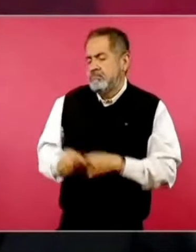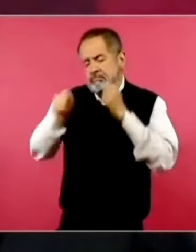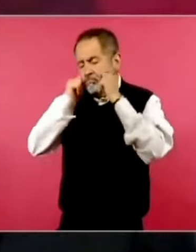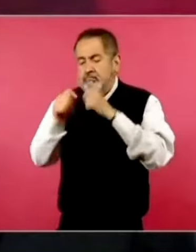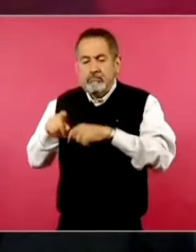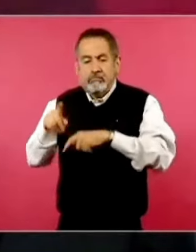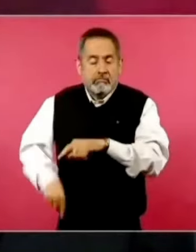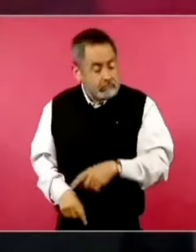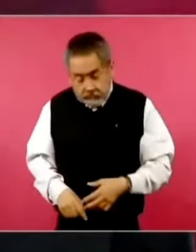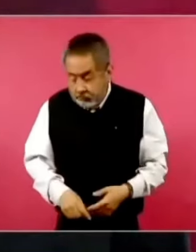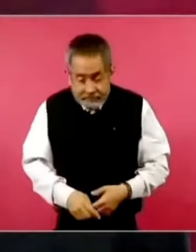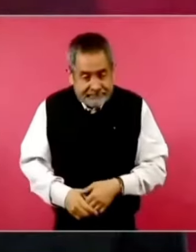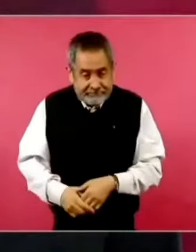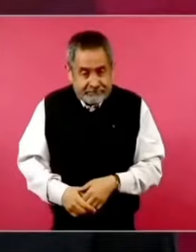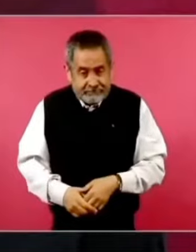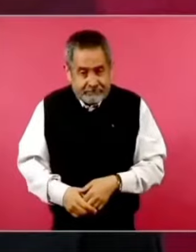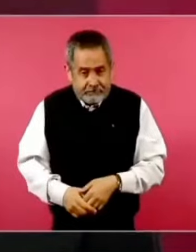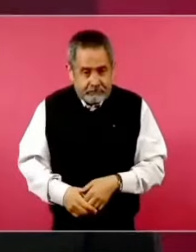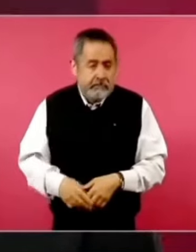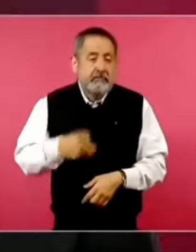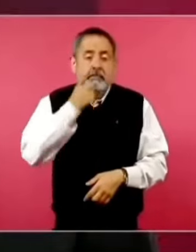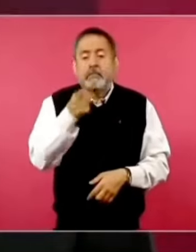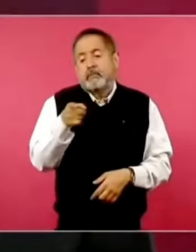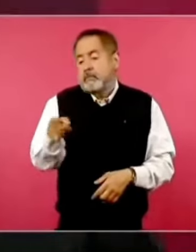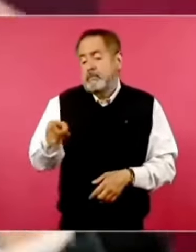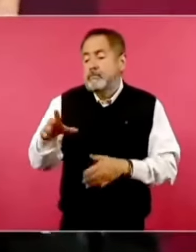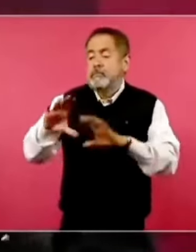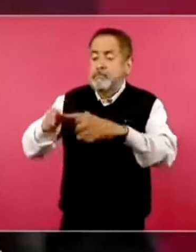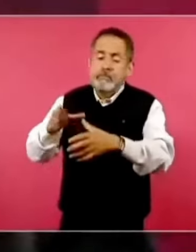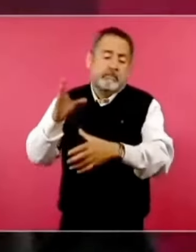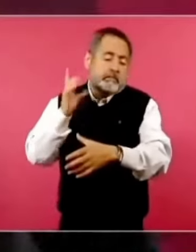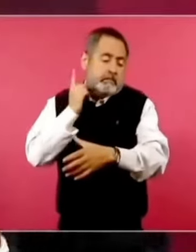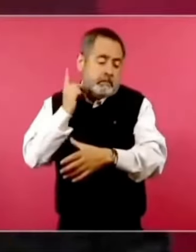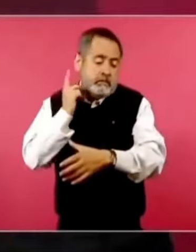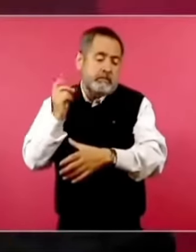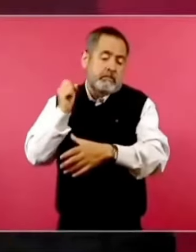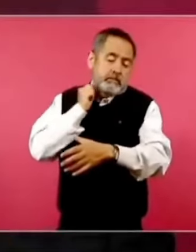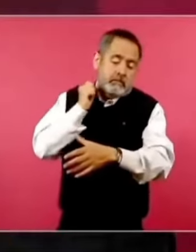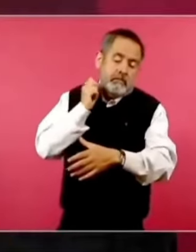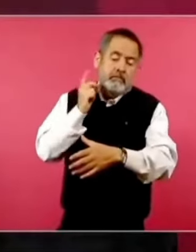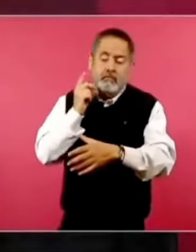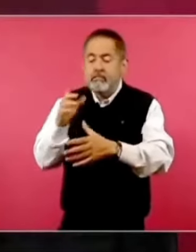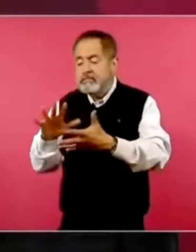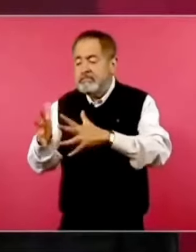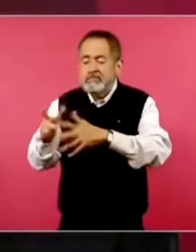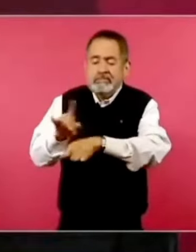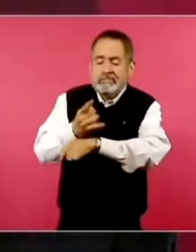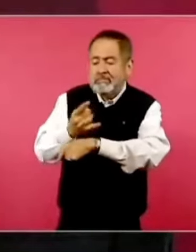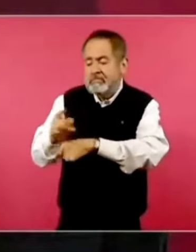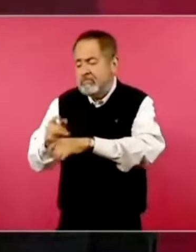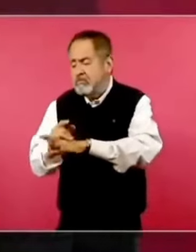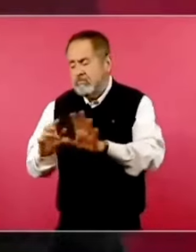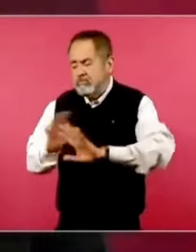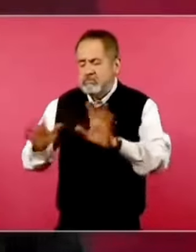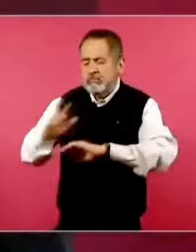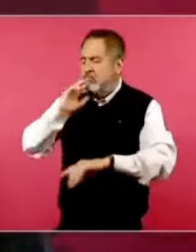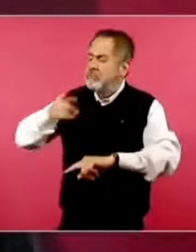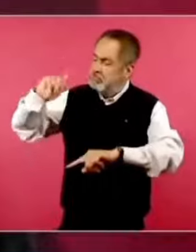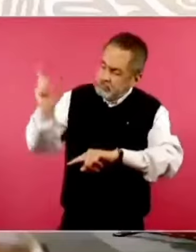cancelan porque no se siguieron los procedimientos adecuados en la cámara de diputados o